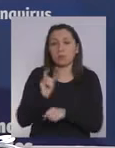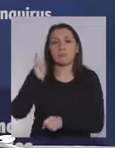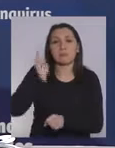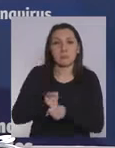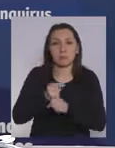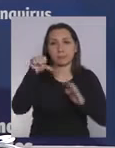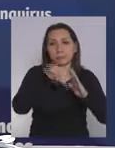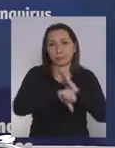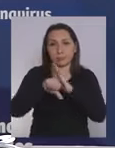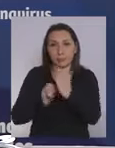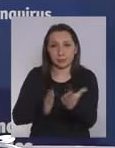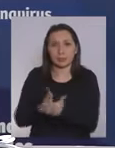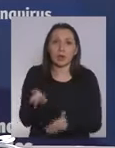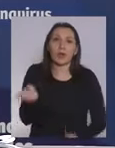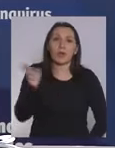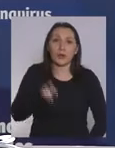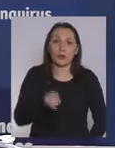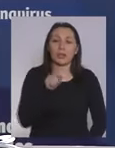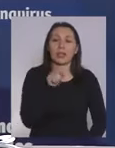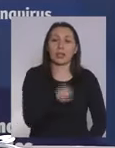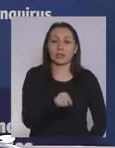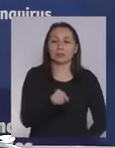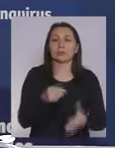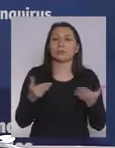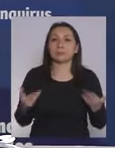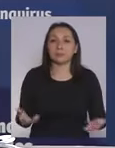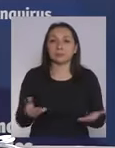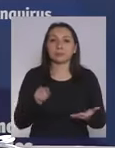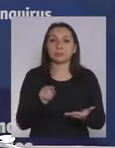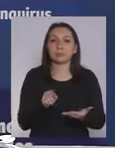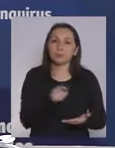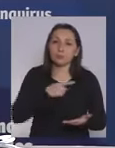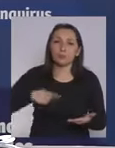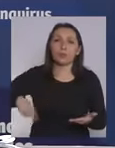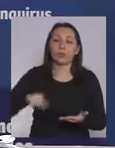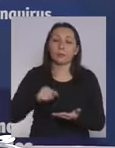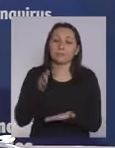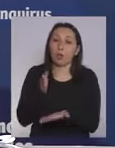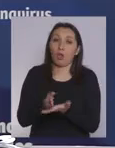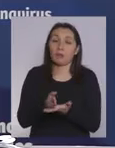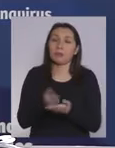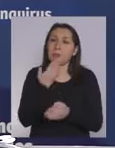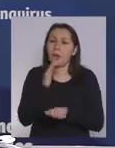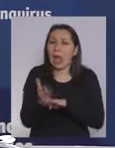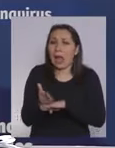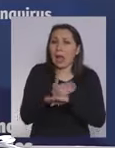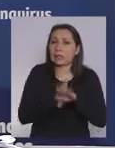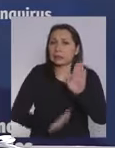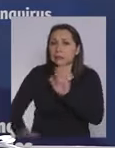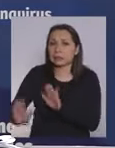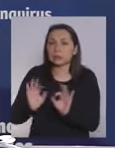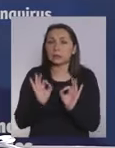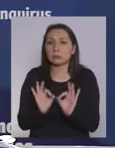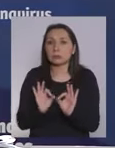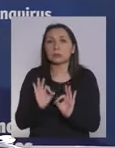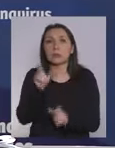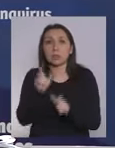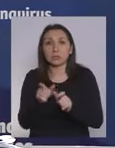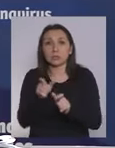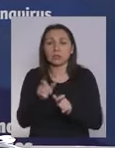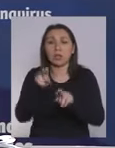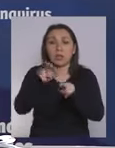cuarentena y eso nos obliga por prevención a trasladar